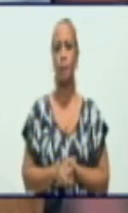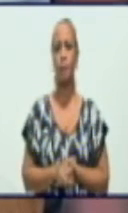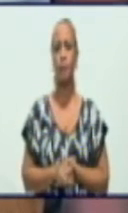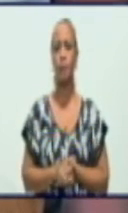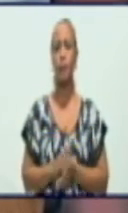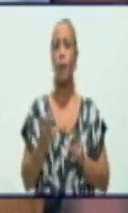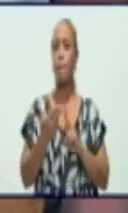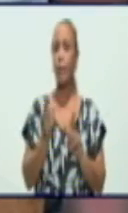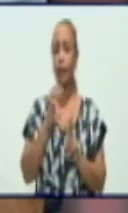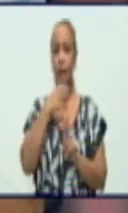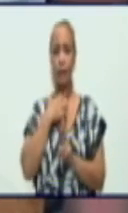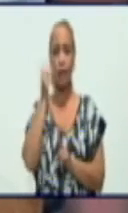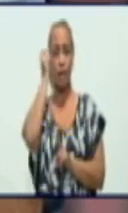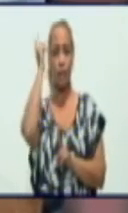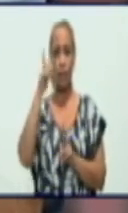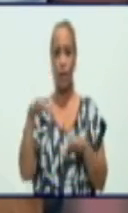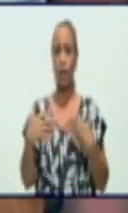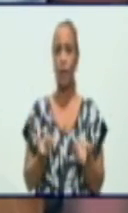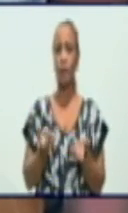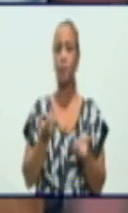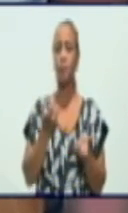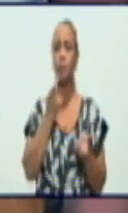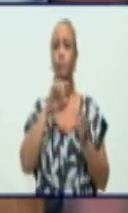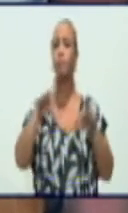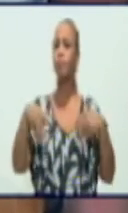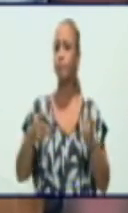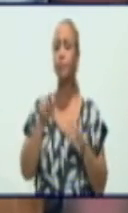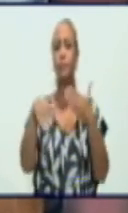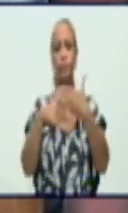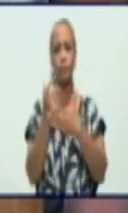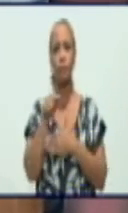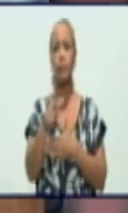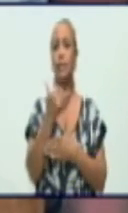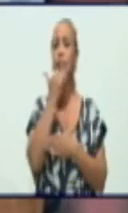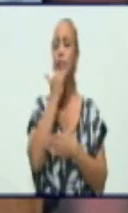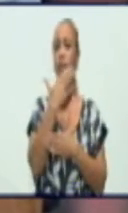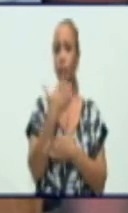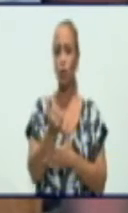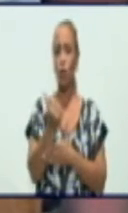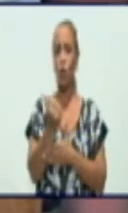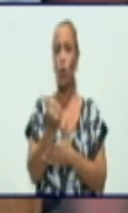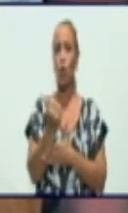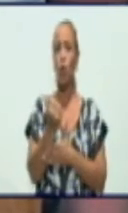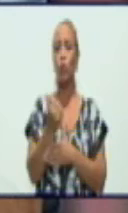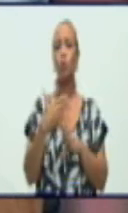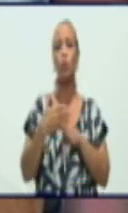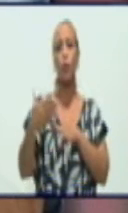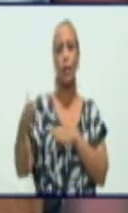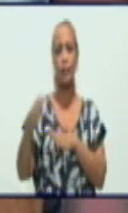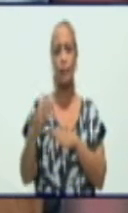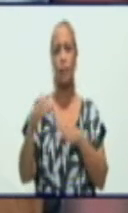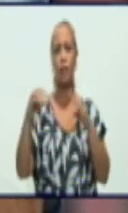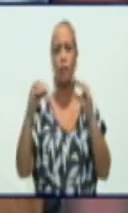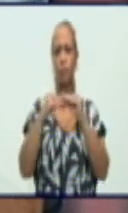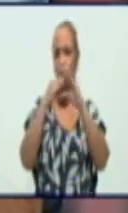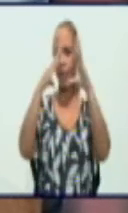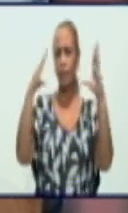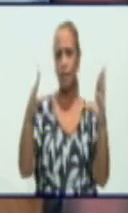Para que se tenga una idea de la magnitud de ese día también, se apagó durante el resto del día